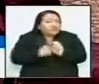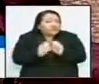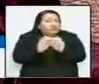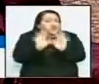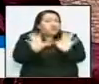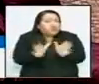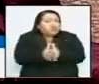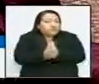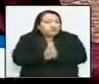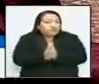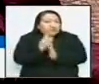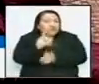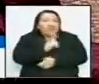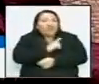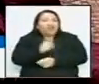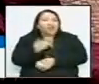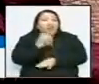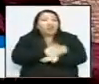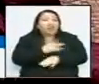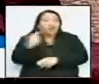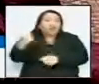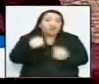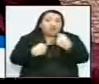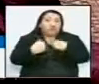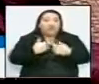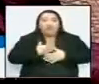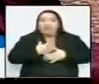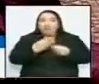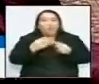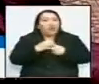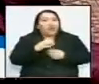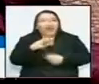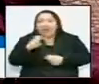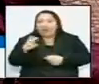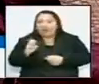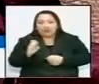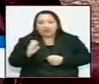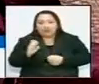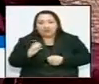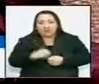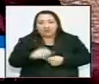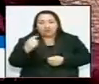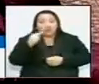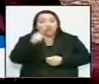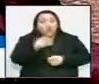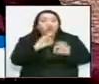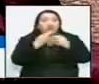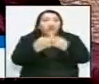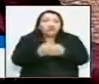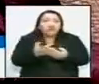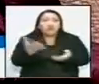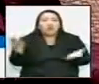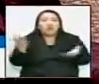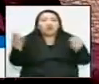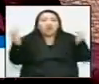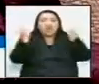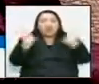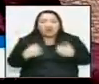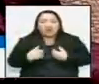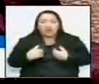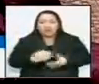y dejar en claro aquellas denuncias que usted recibió que me parecen muy graves, no solamente para usted, su familia, por la